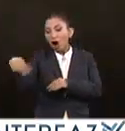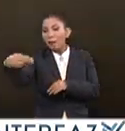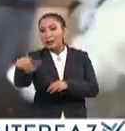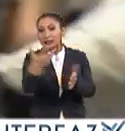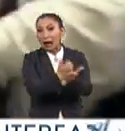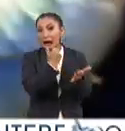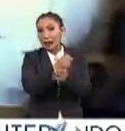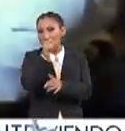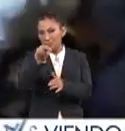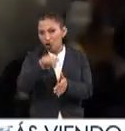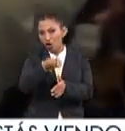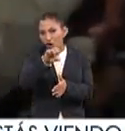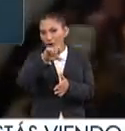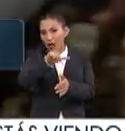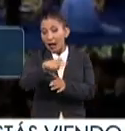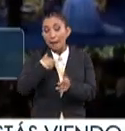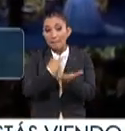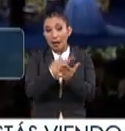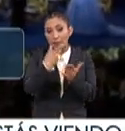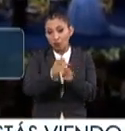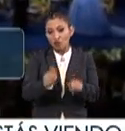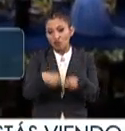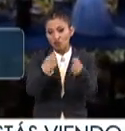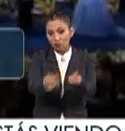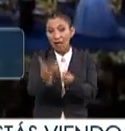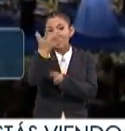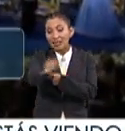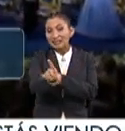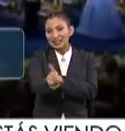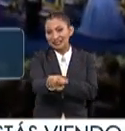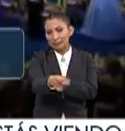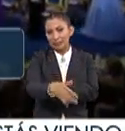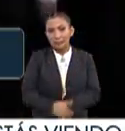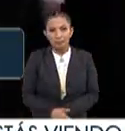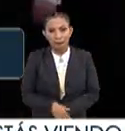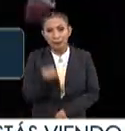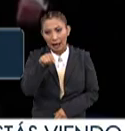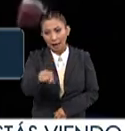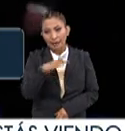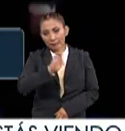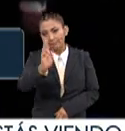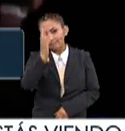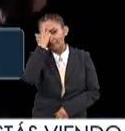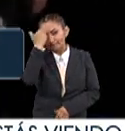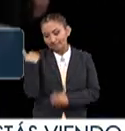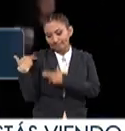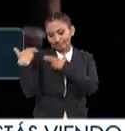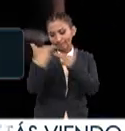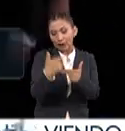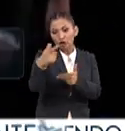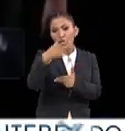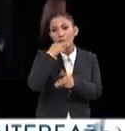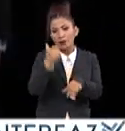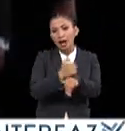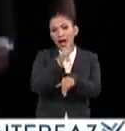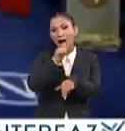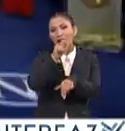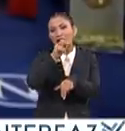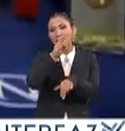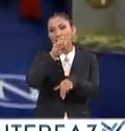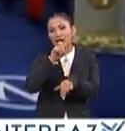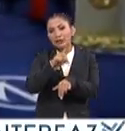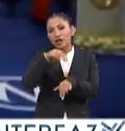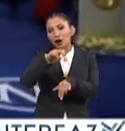de los ganadores del Nobel. Los premios serán entregados el 10 de diciembre, en la que se recuerda el legado de su creador, Alfred